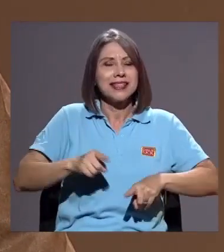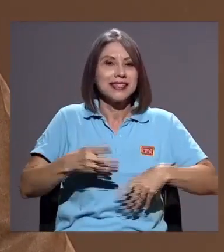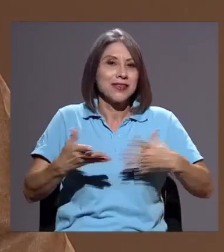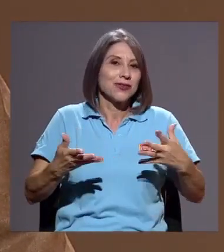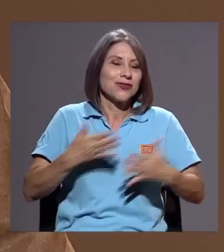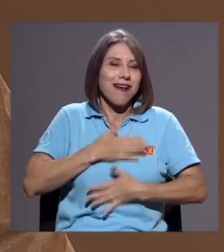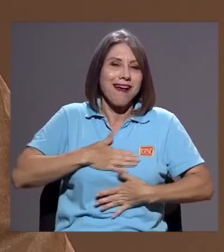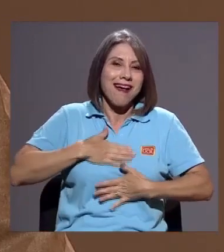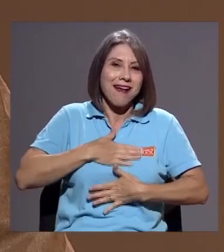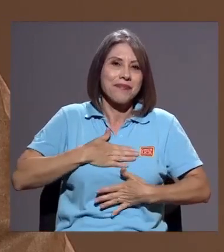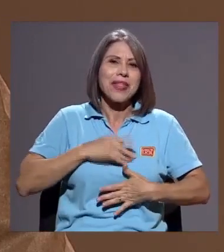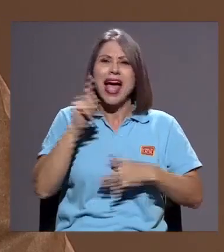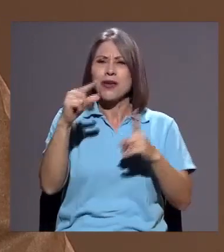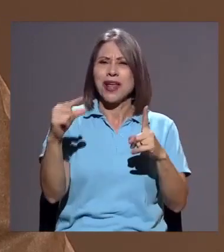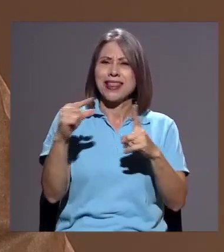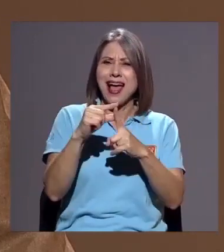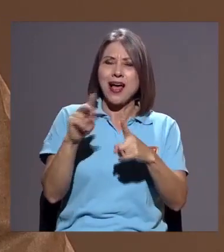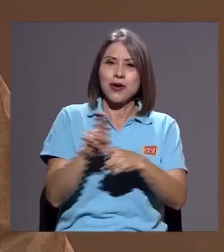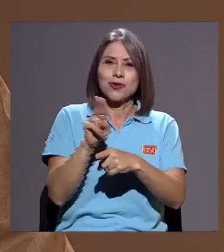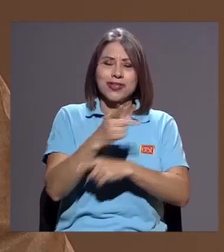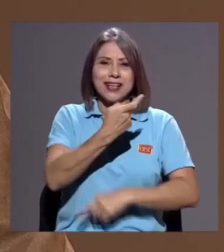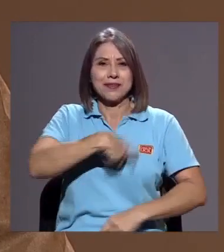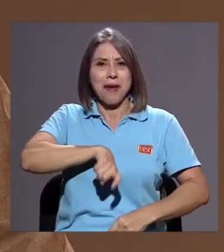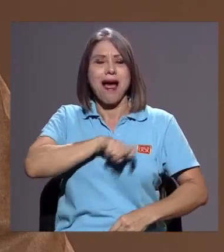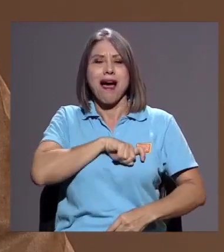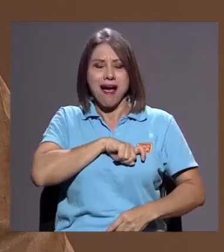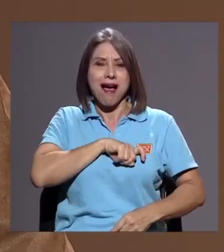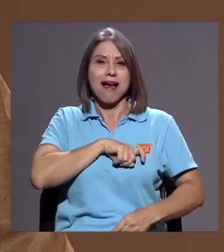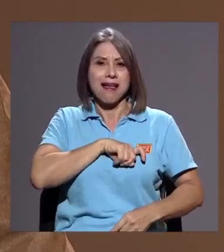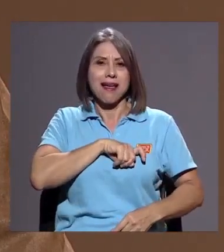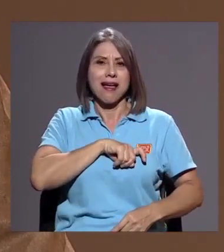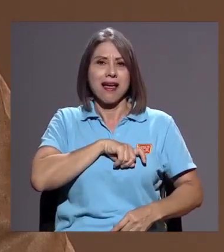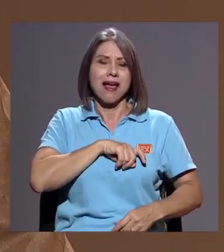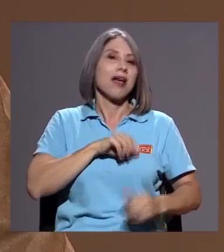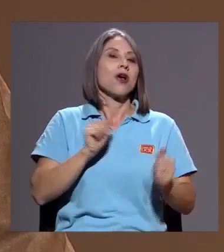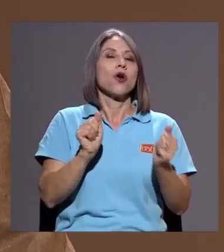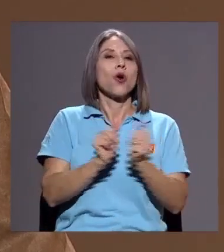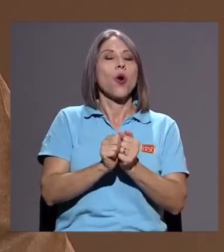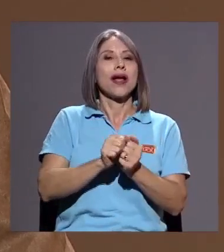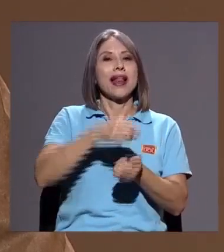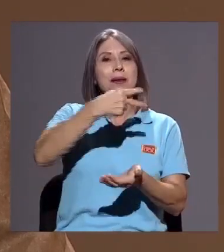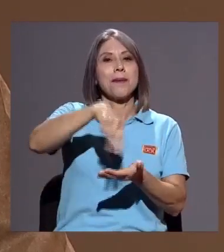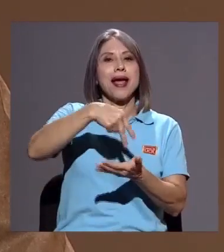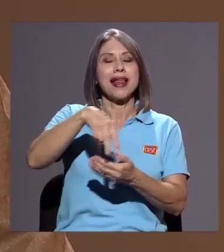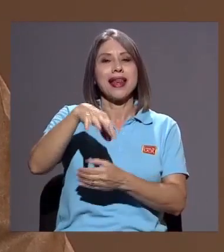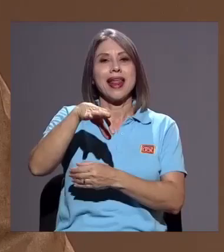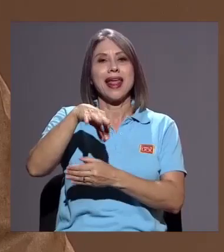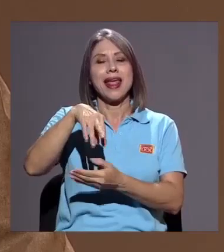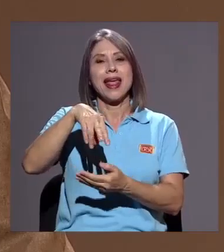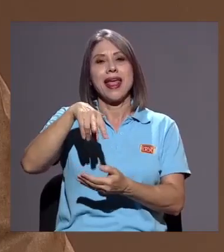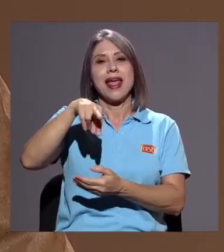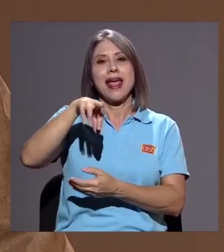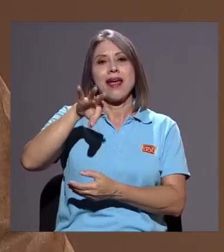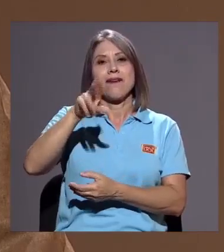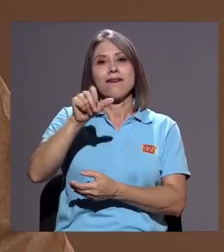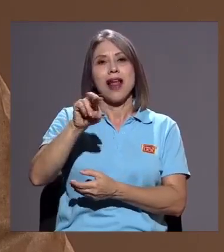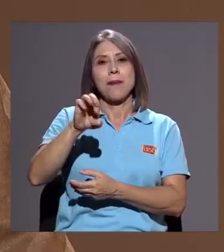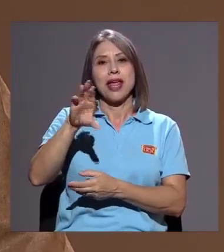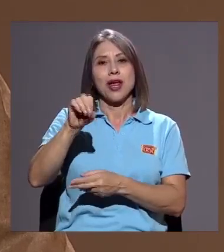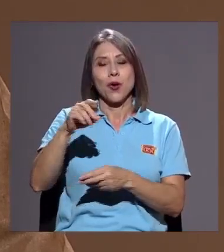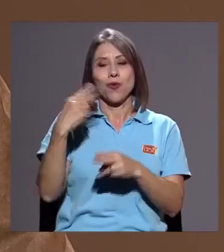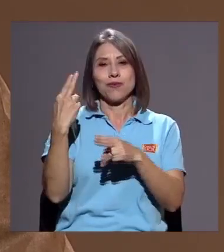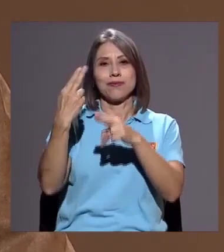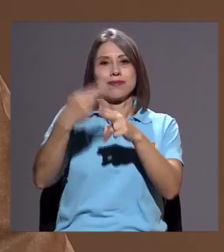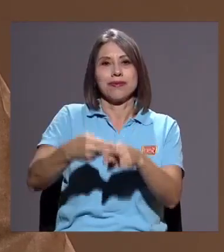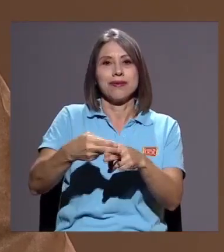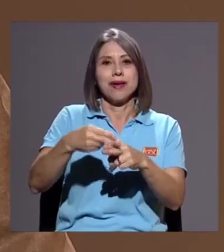usan en los españoles con el baile flamenco, que es el duende. El duende aparece en algún